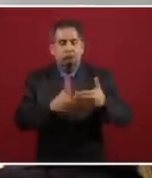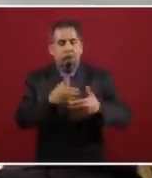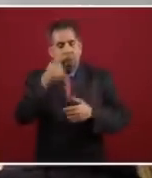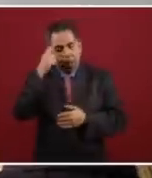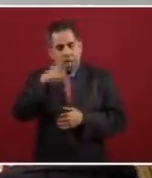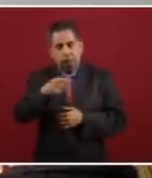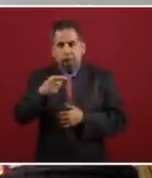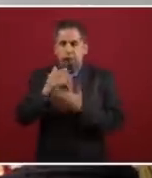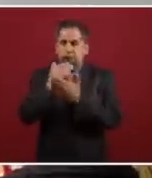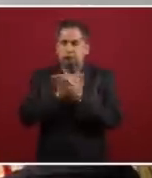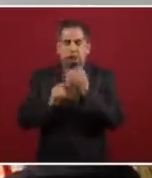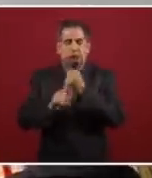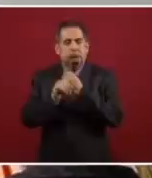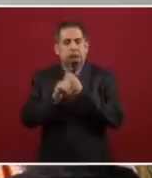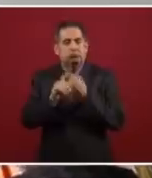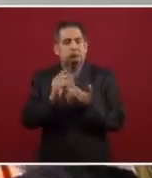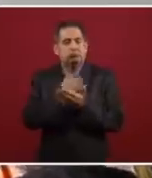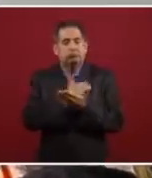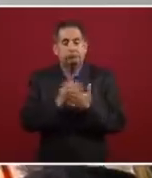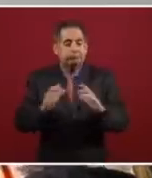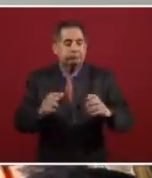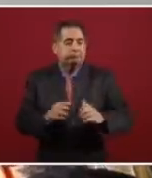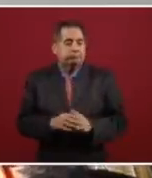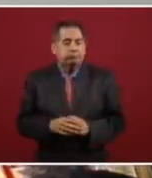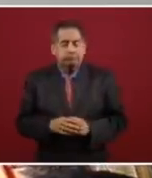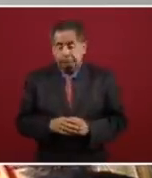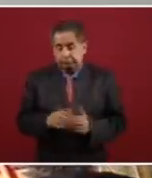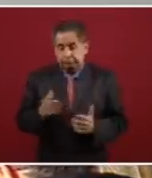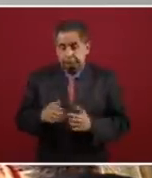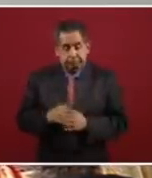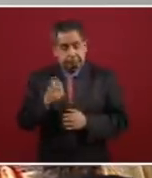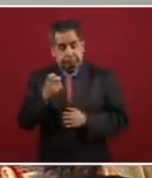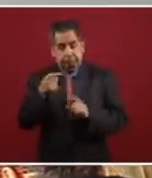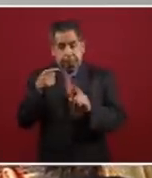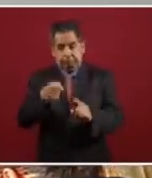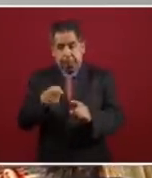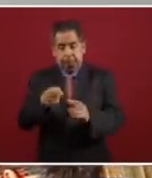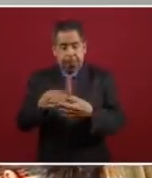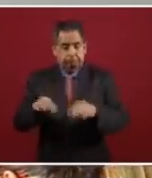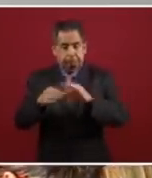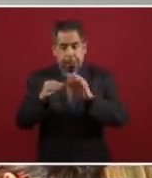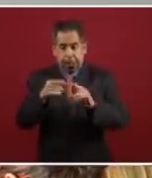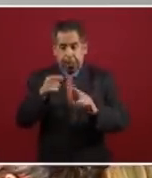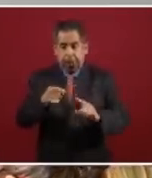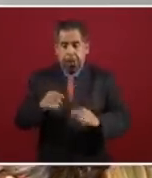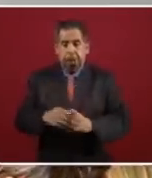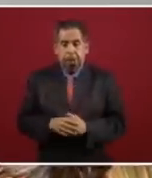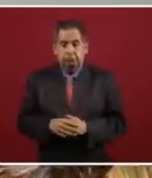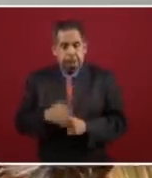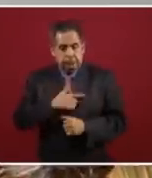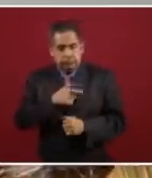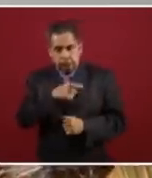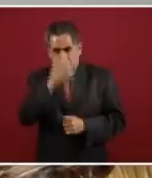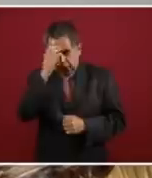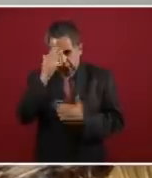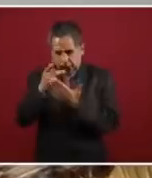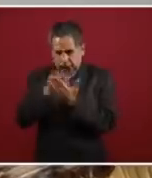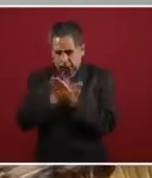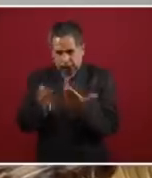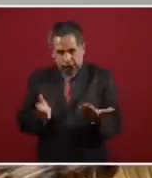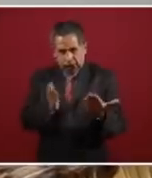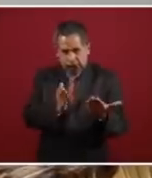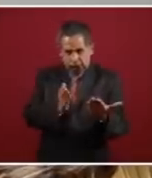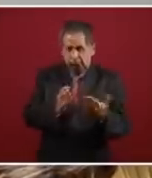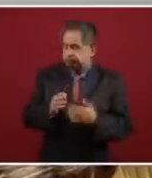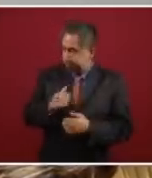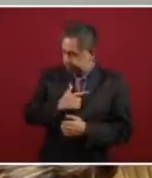para evitar la violencia. ¿Sí? Ese es un propósito, me gustaría que conocieras ese programa. Claro